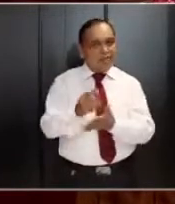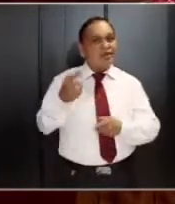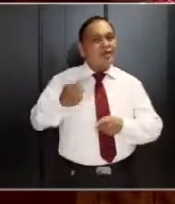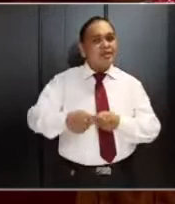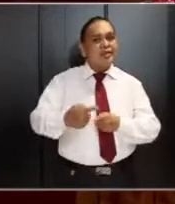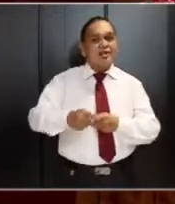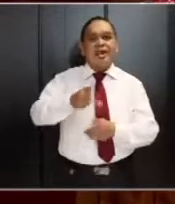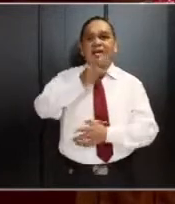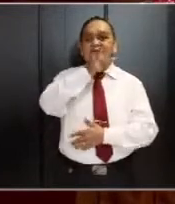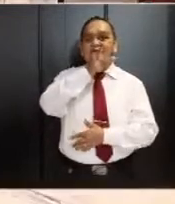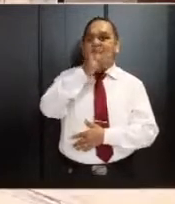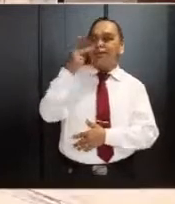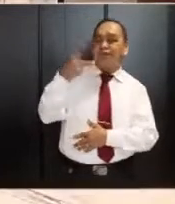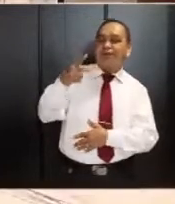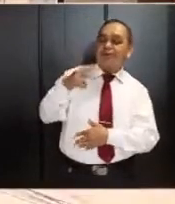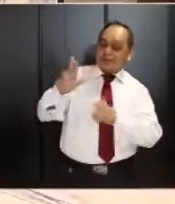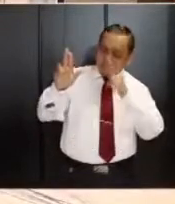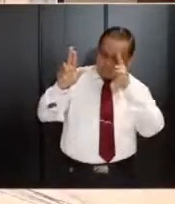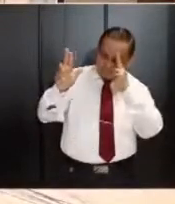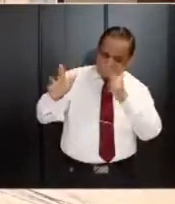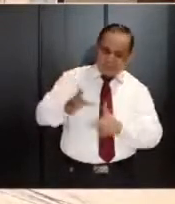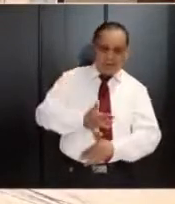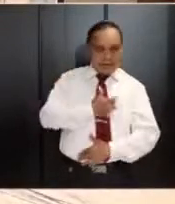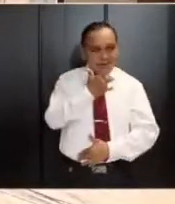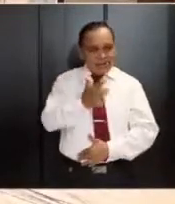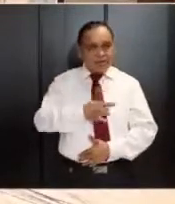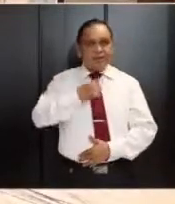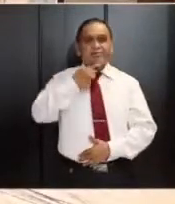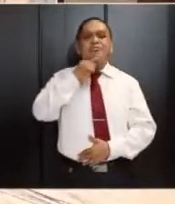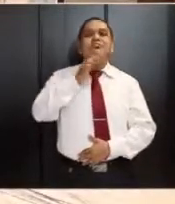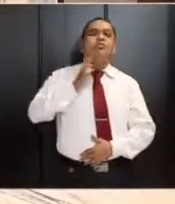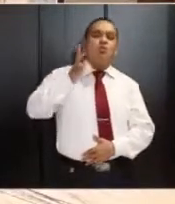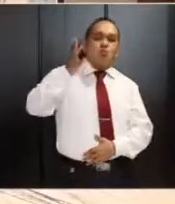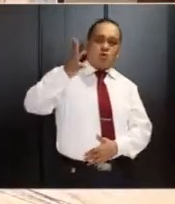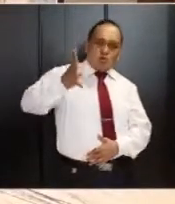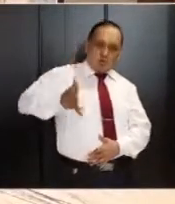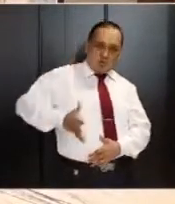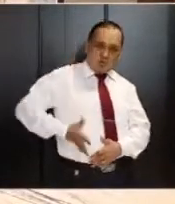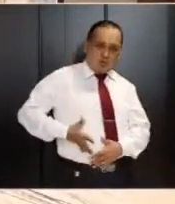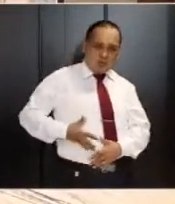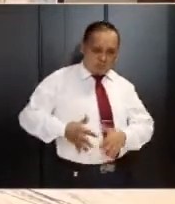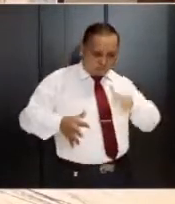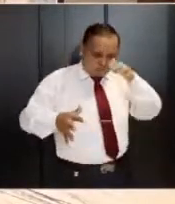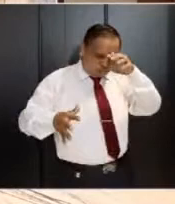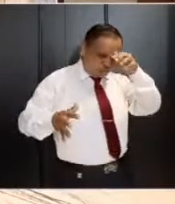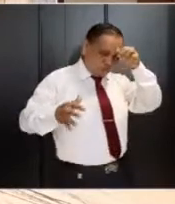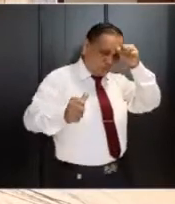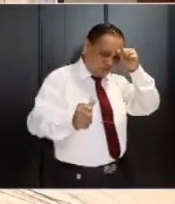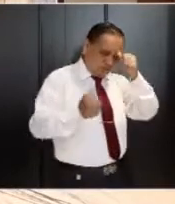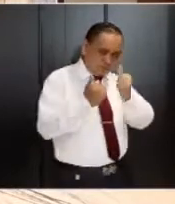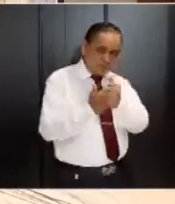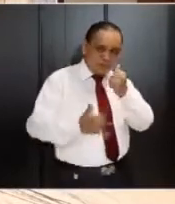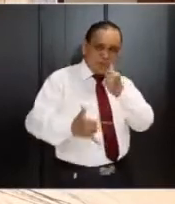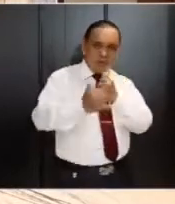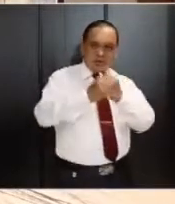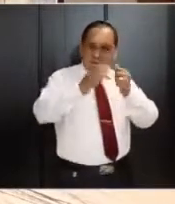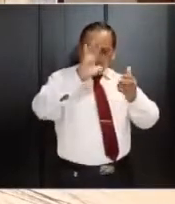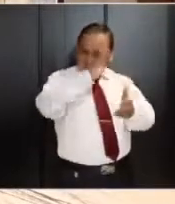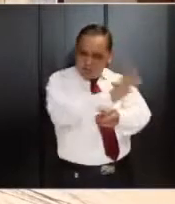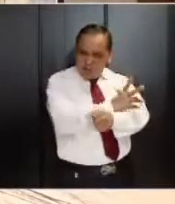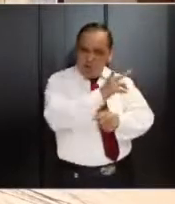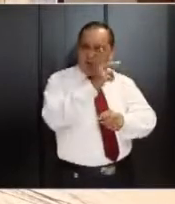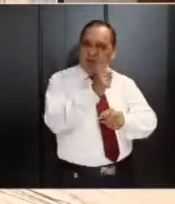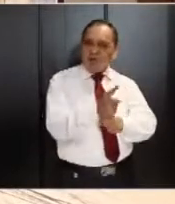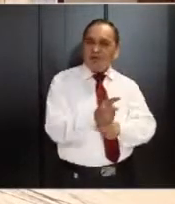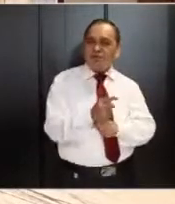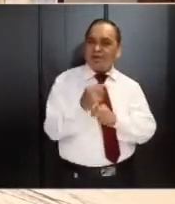padre? En verdad, Carlos, qué orgullo que hoy estés con nosotros, tan comprometido en el proyecto. Creo que ese es